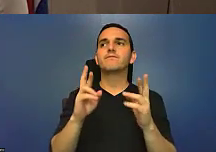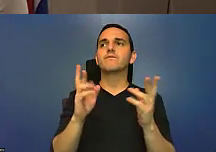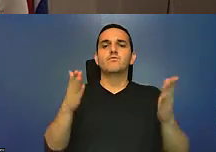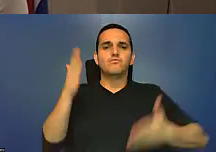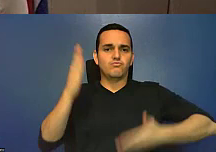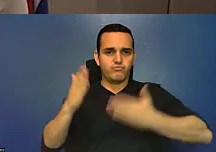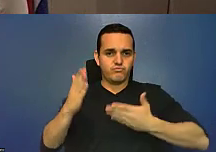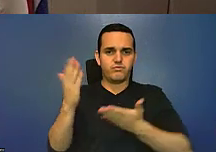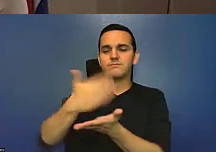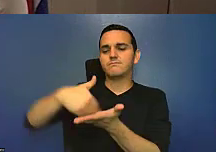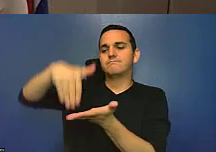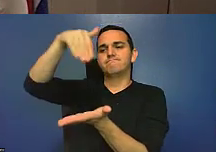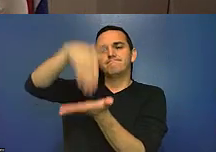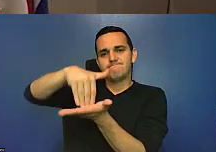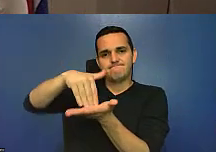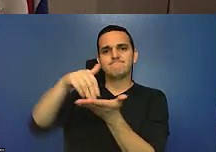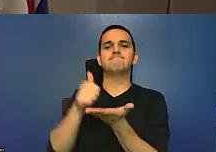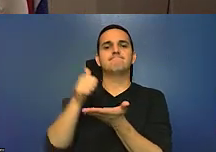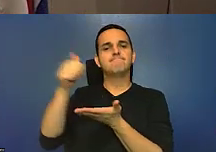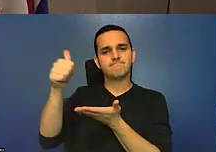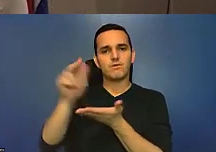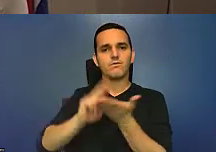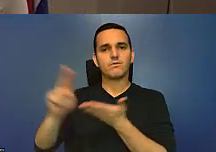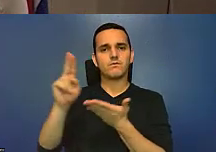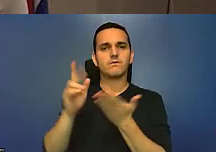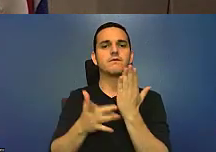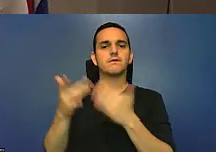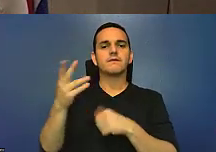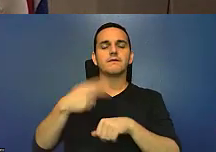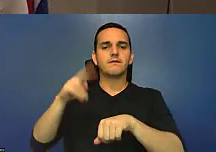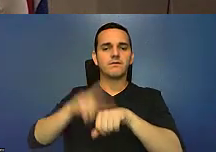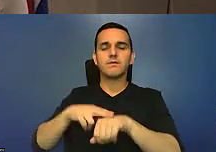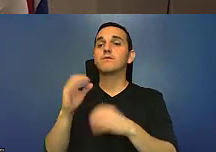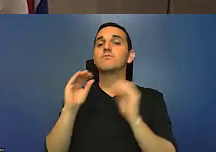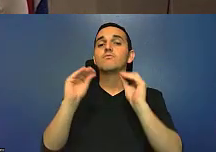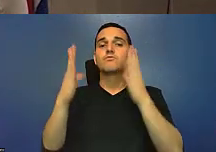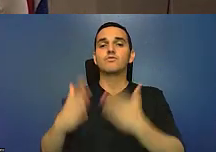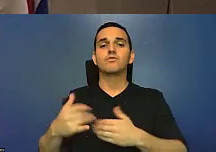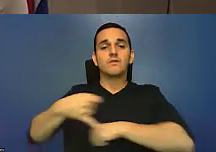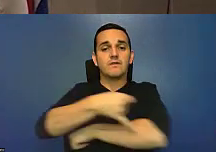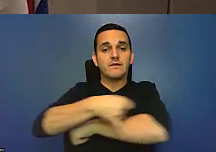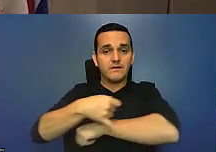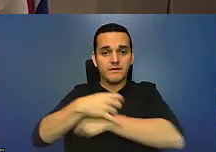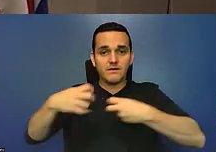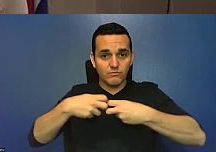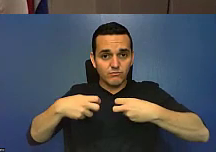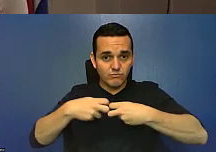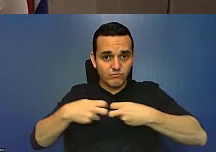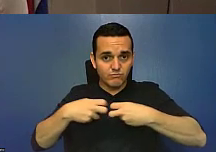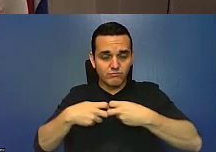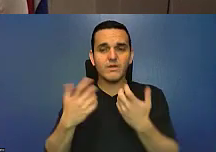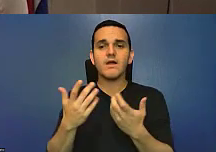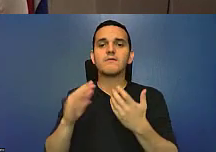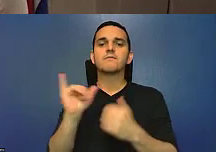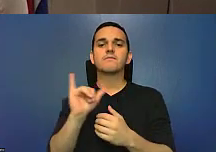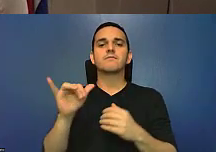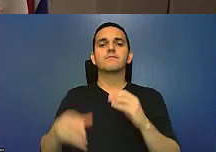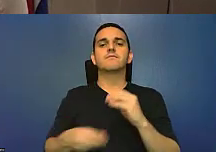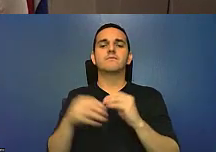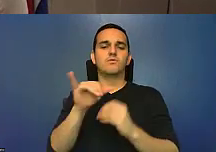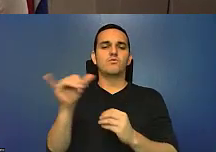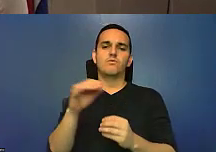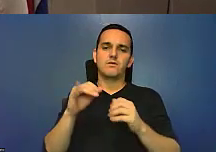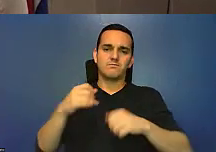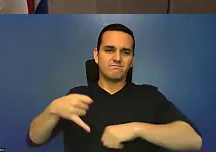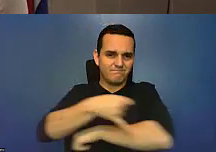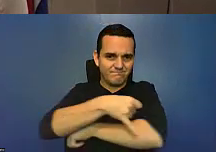central de la UTN y profesor de ingeniería electrónica, así como también profesor del Ministerio de Educación Pública, con